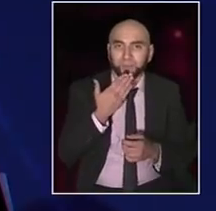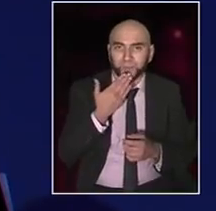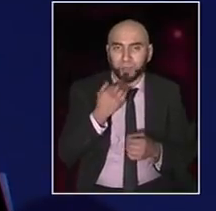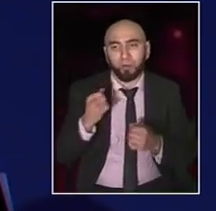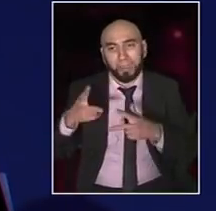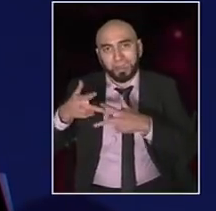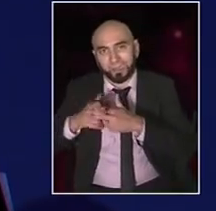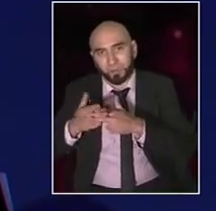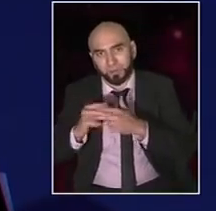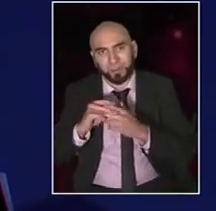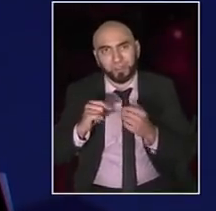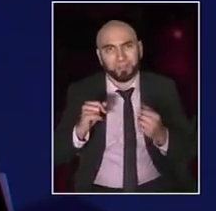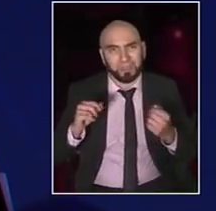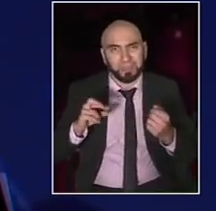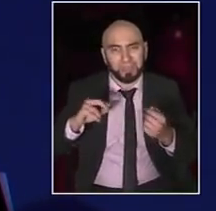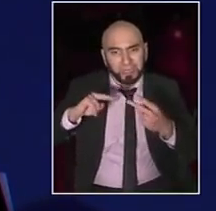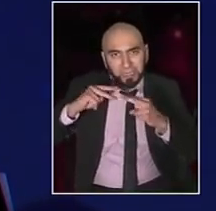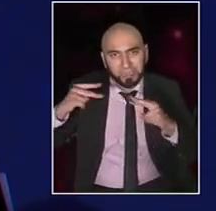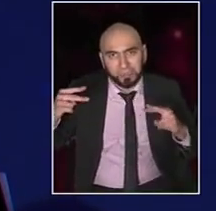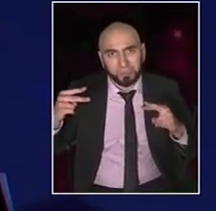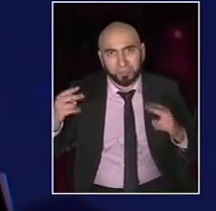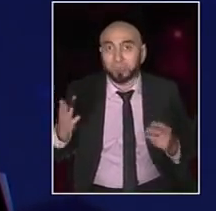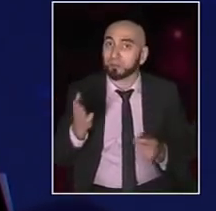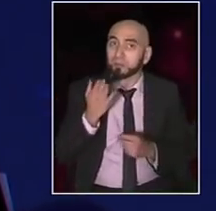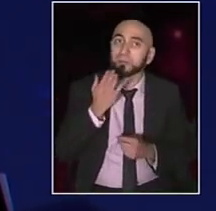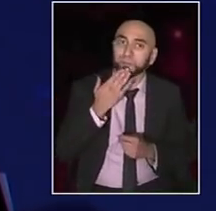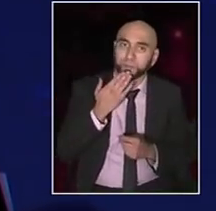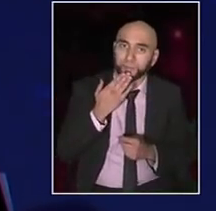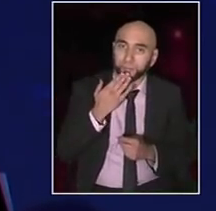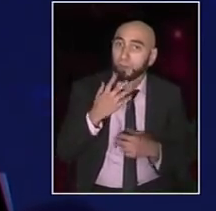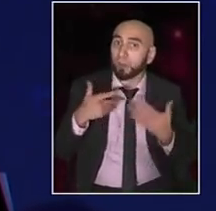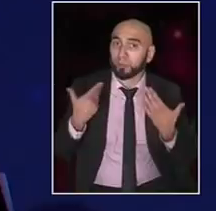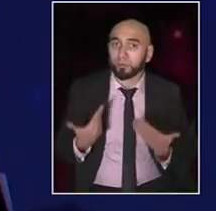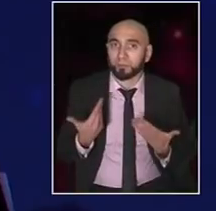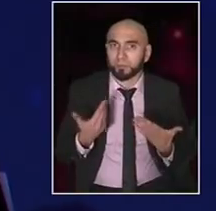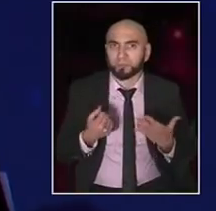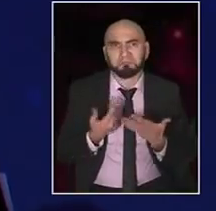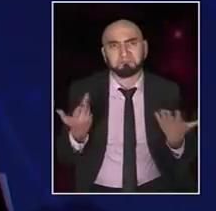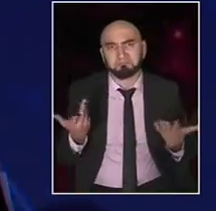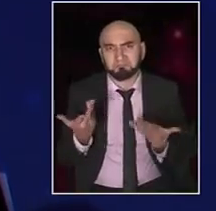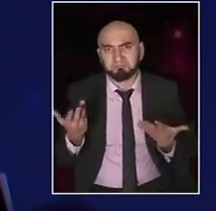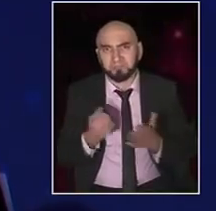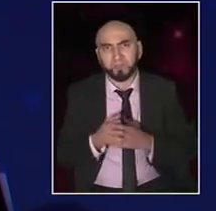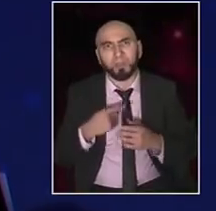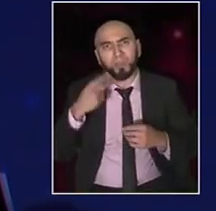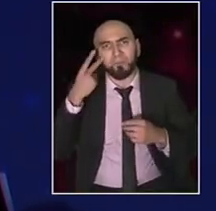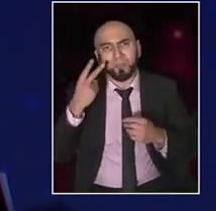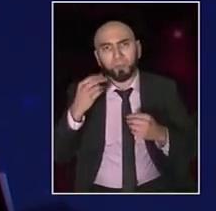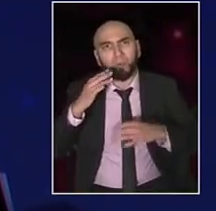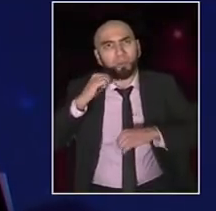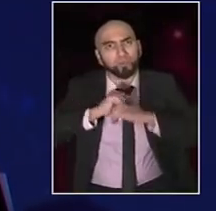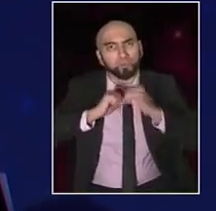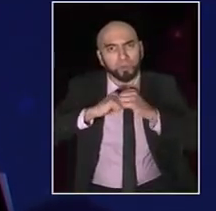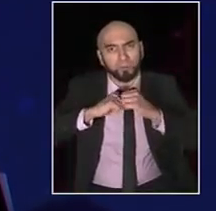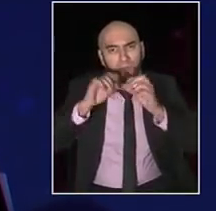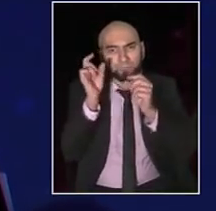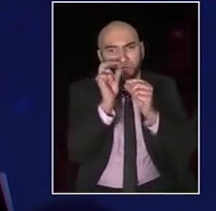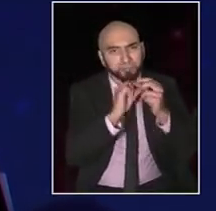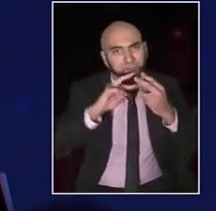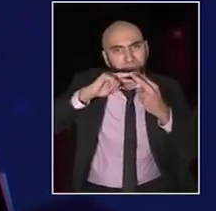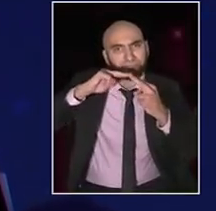genéticas, como mencionaba el senador Girardi. Las herramientas genéticas actuales, que se basan en el conocimiento de la estructura del ADN hecha por